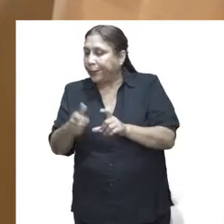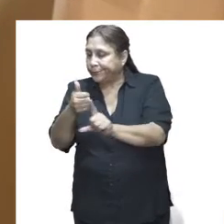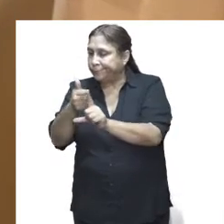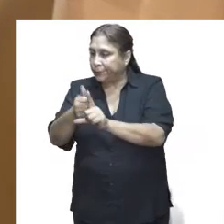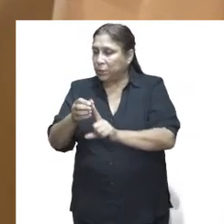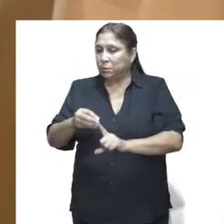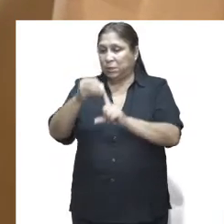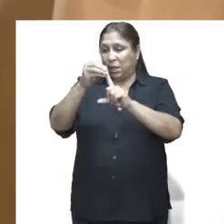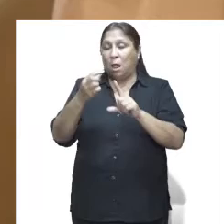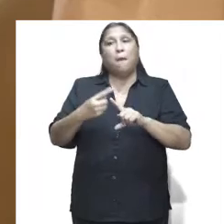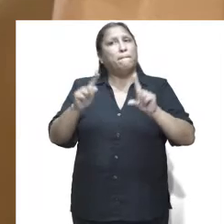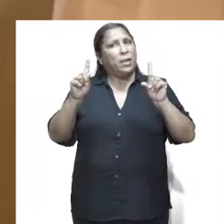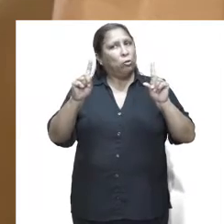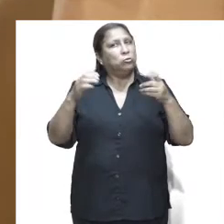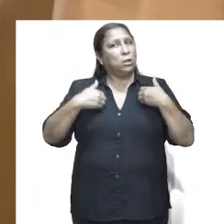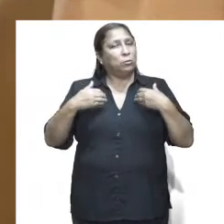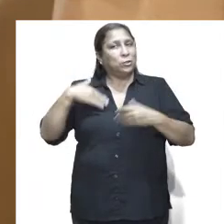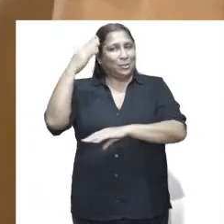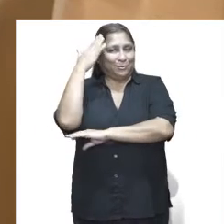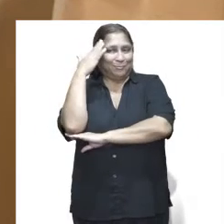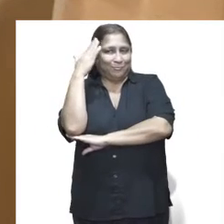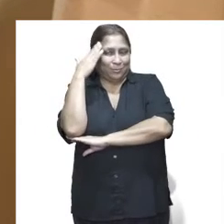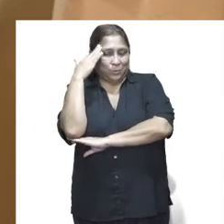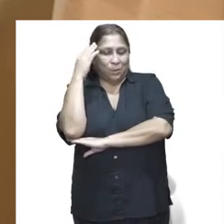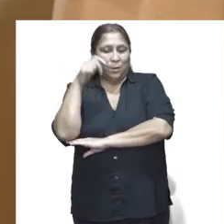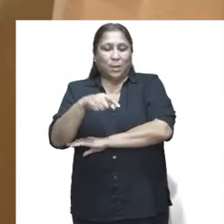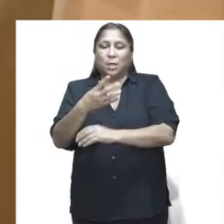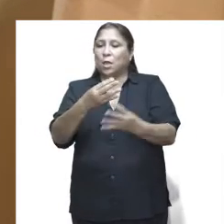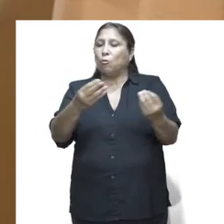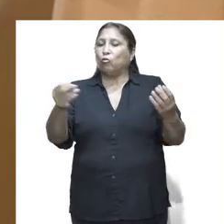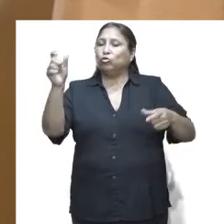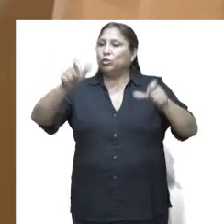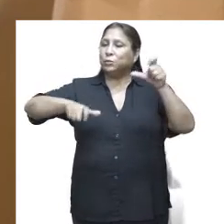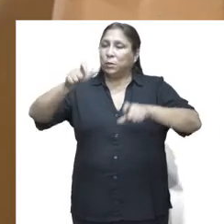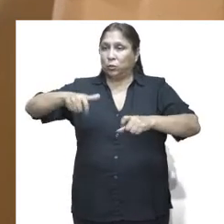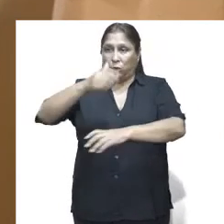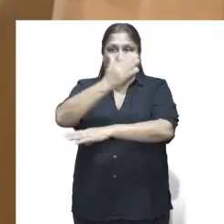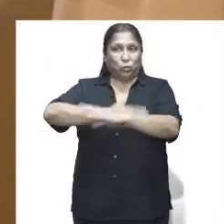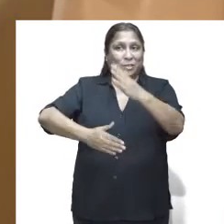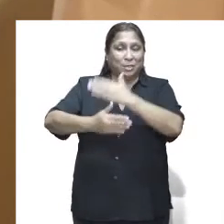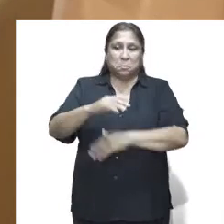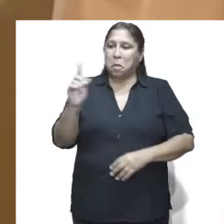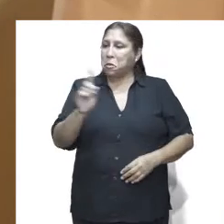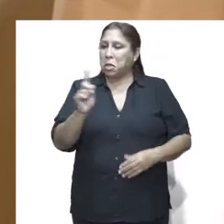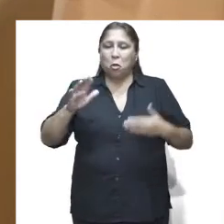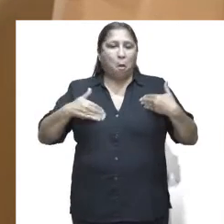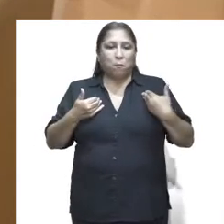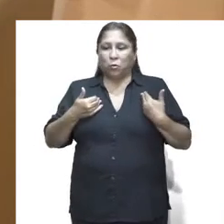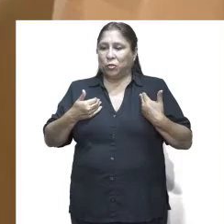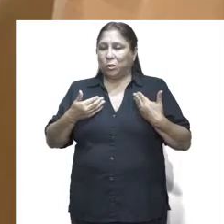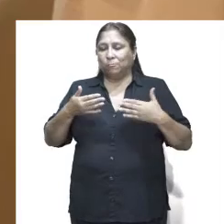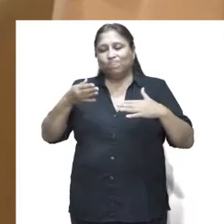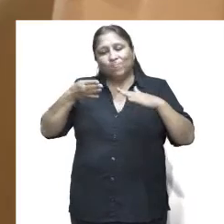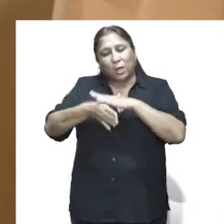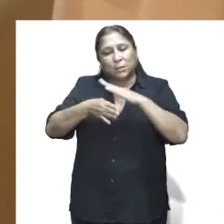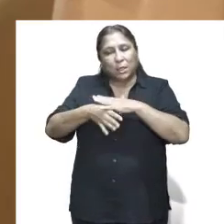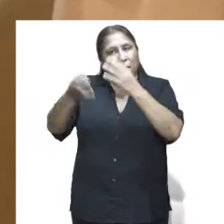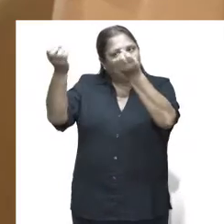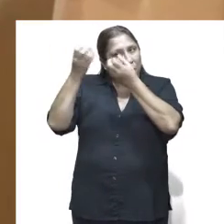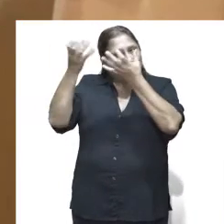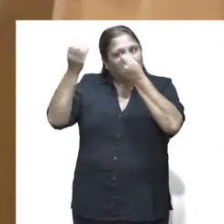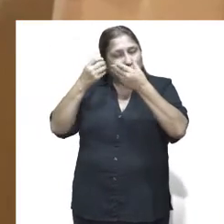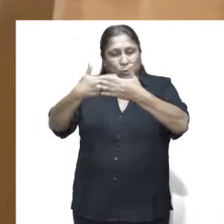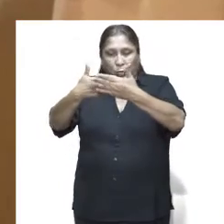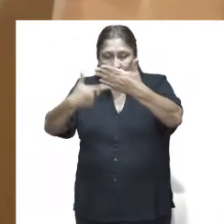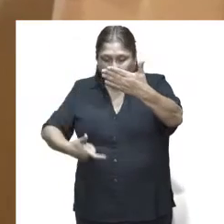también tenemos que tomar en cuenta que hay muchas personas con discapacidad que no han podido acceder a la información sobre este